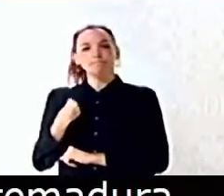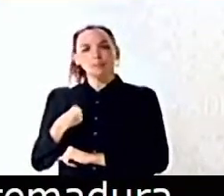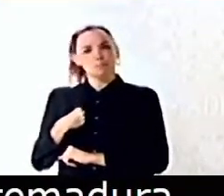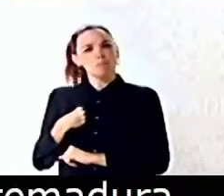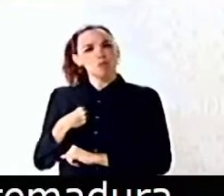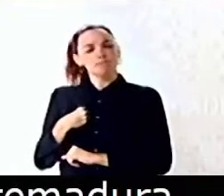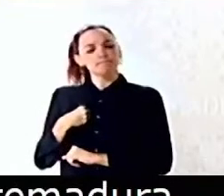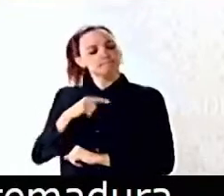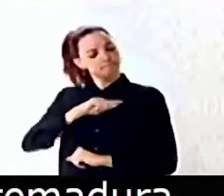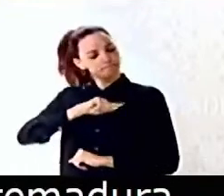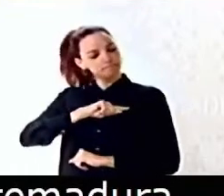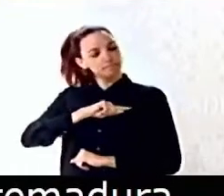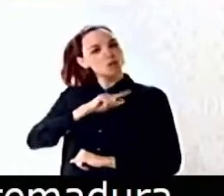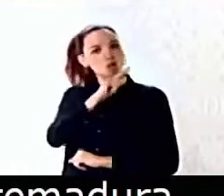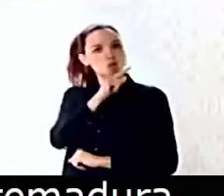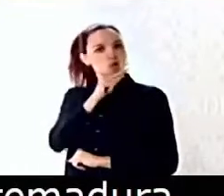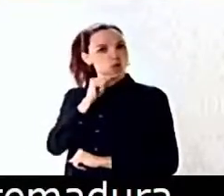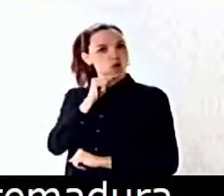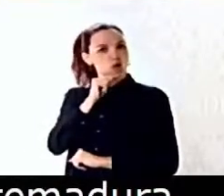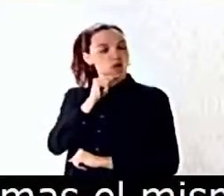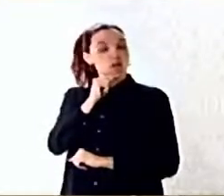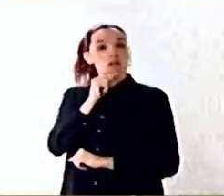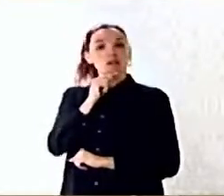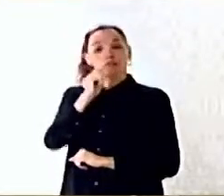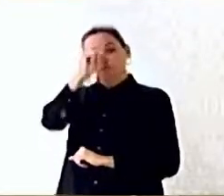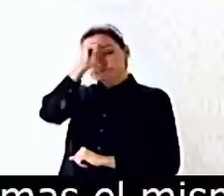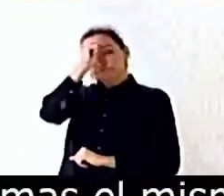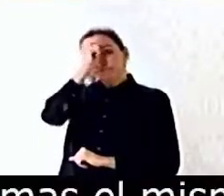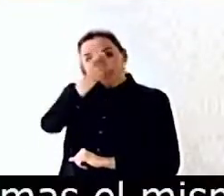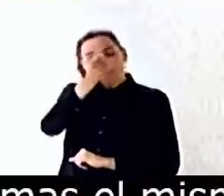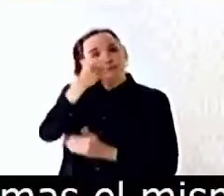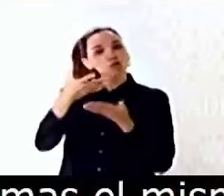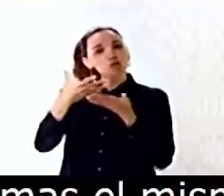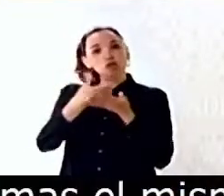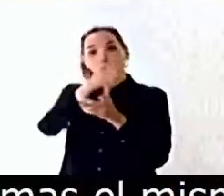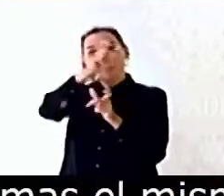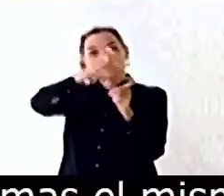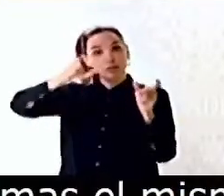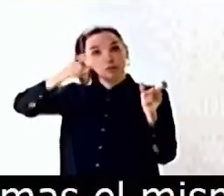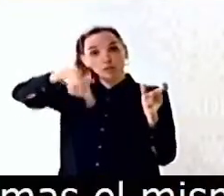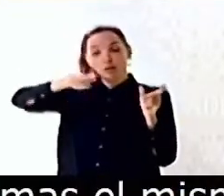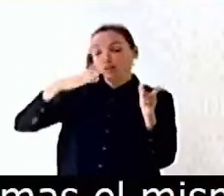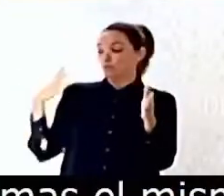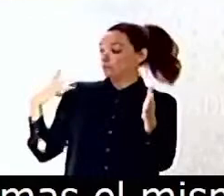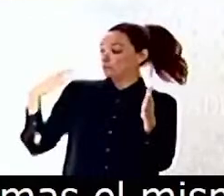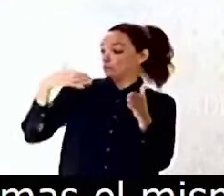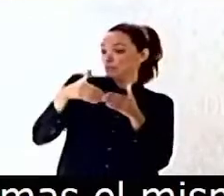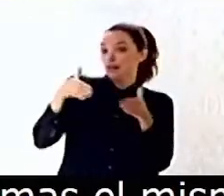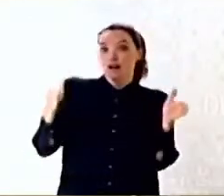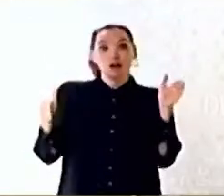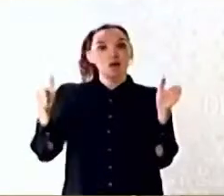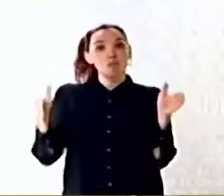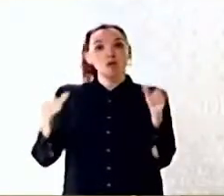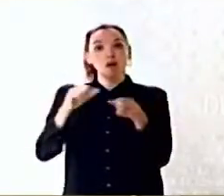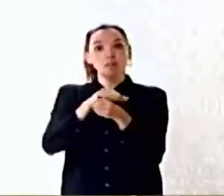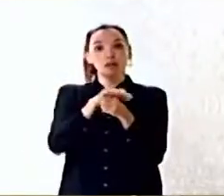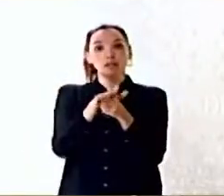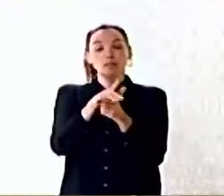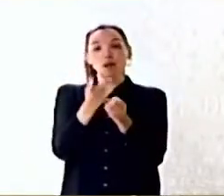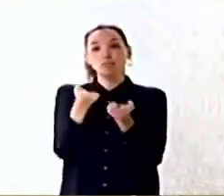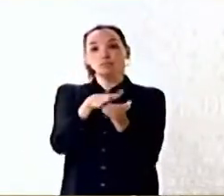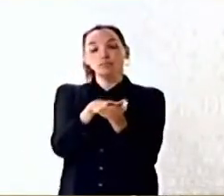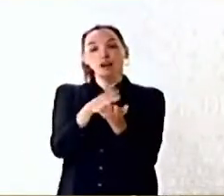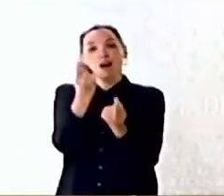dolor, trasladar a todas las personas que han perdido a un ser querido durante todo este tiempo de pandemia